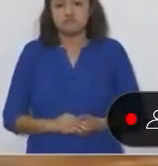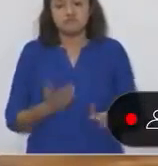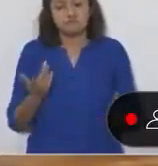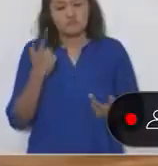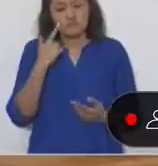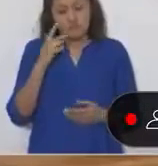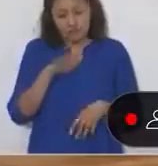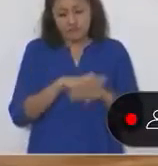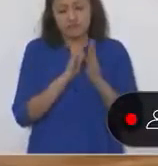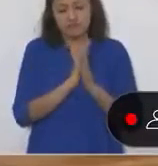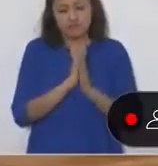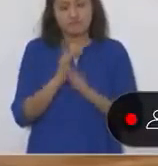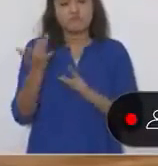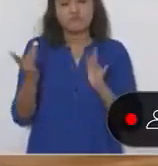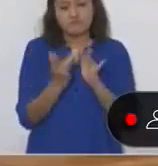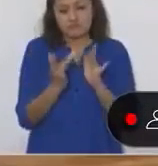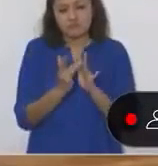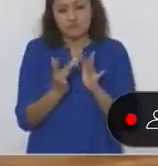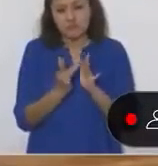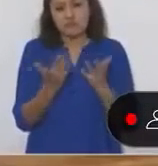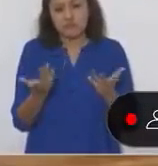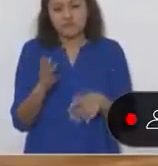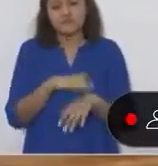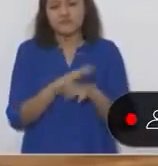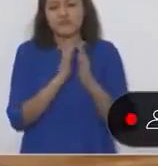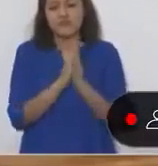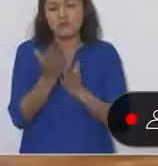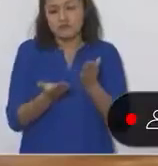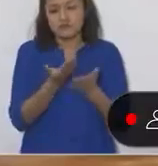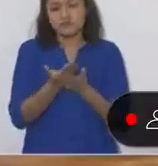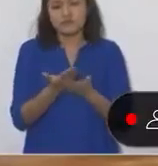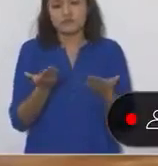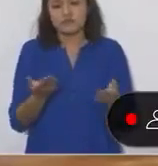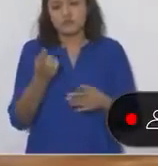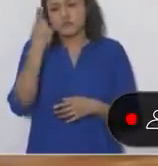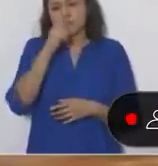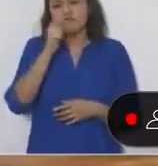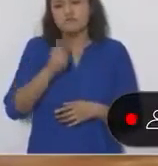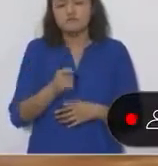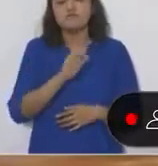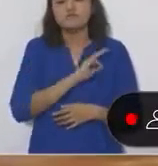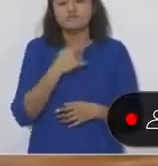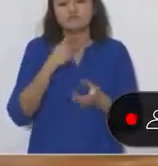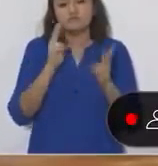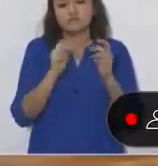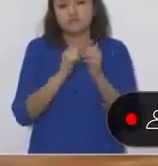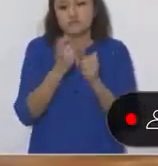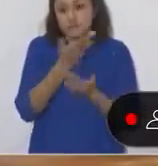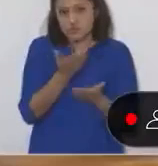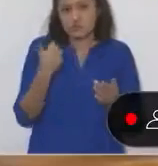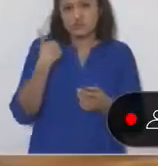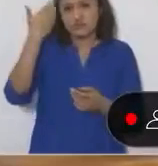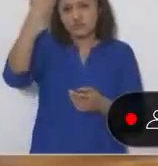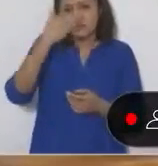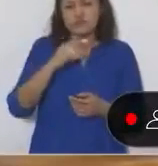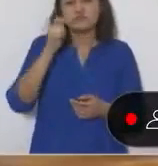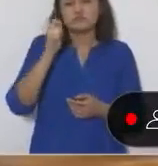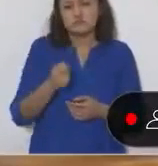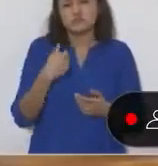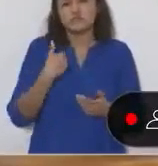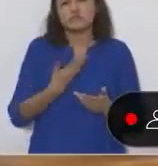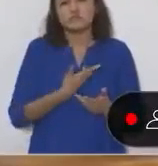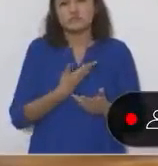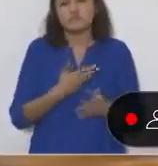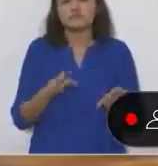búsquenmelos por favor también les pido que me los busquen para que pueda yo hablar con ellos y conocer y